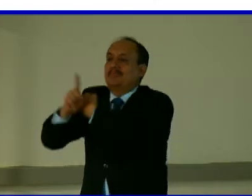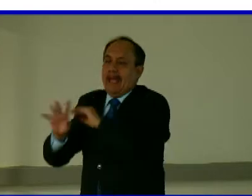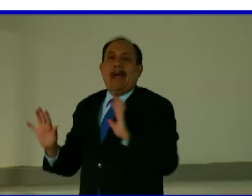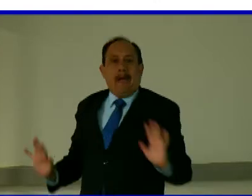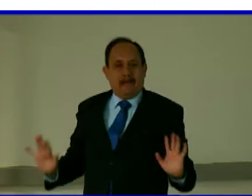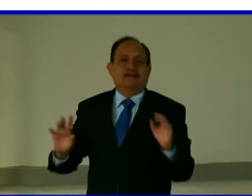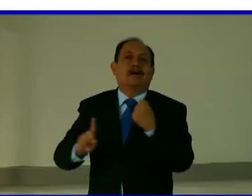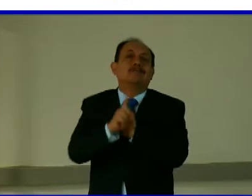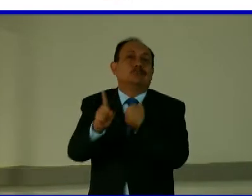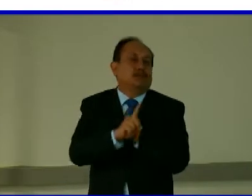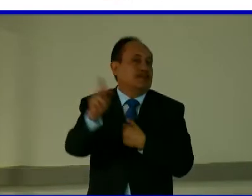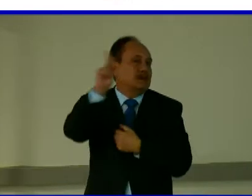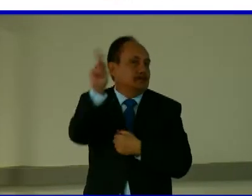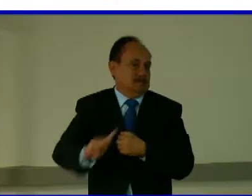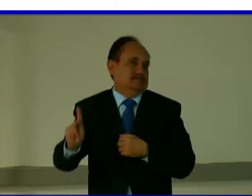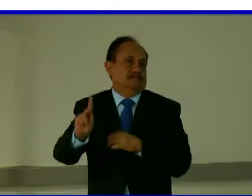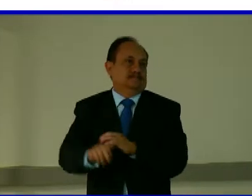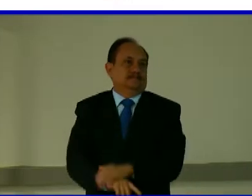un problema severo.